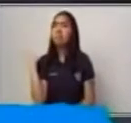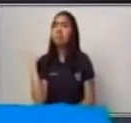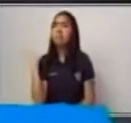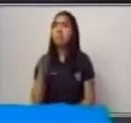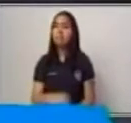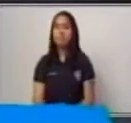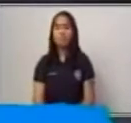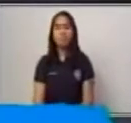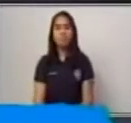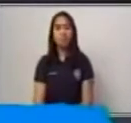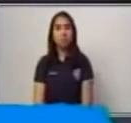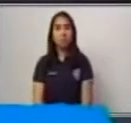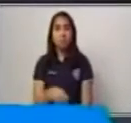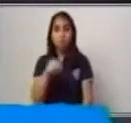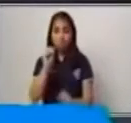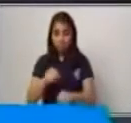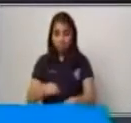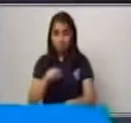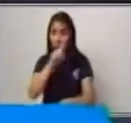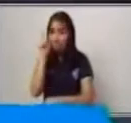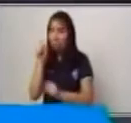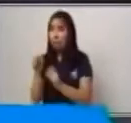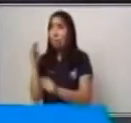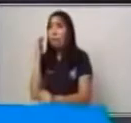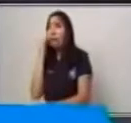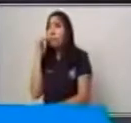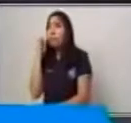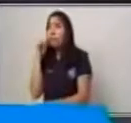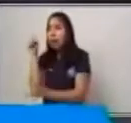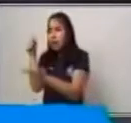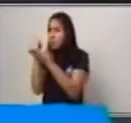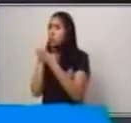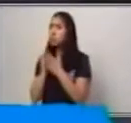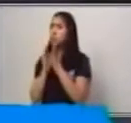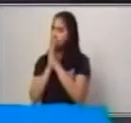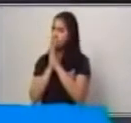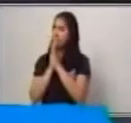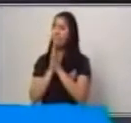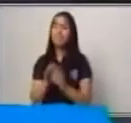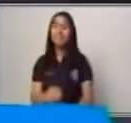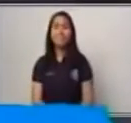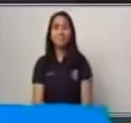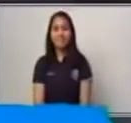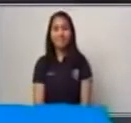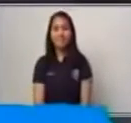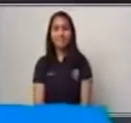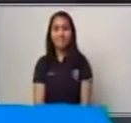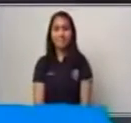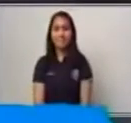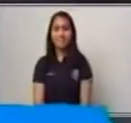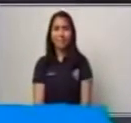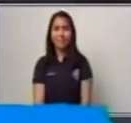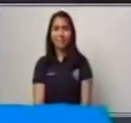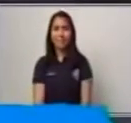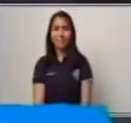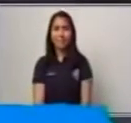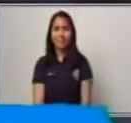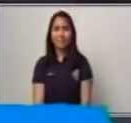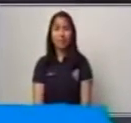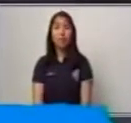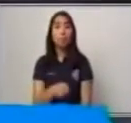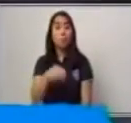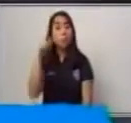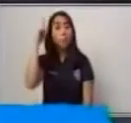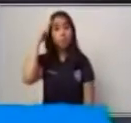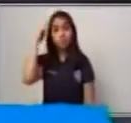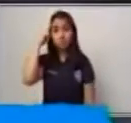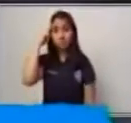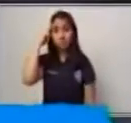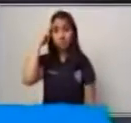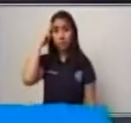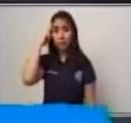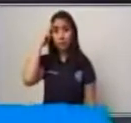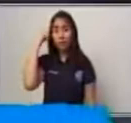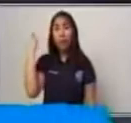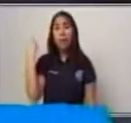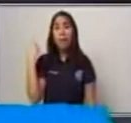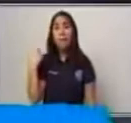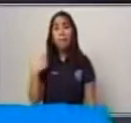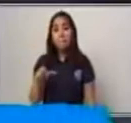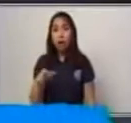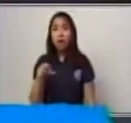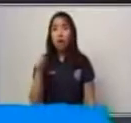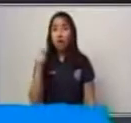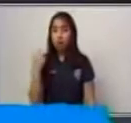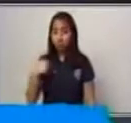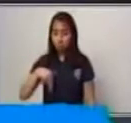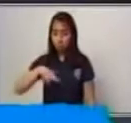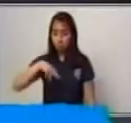Puedes consultarlo con tus padres o con quien te esté acompañando. Recuerda, Para